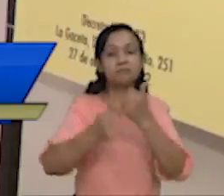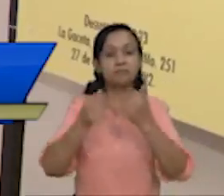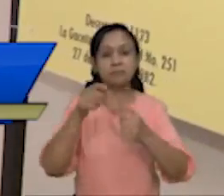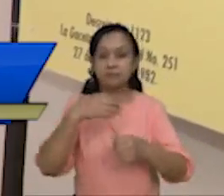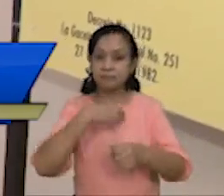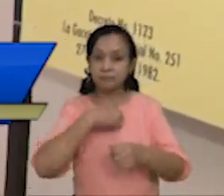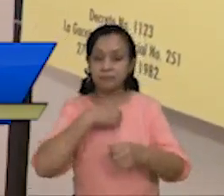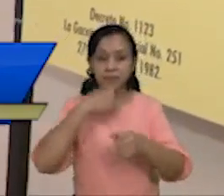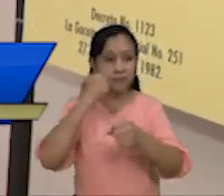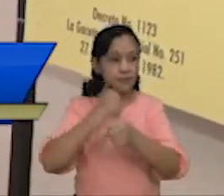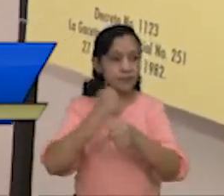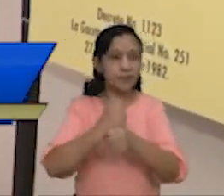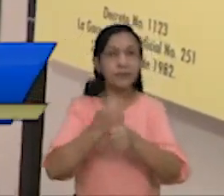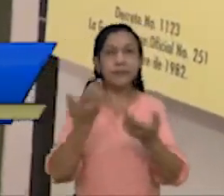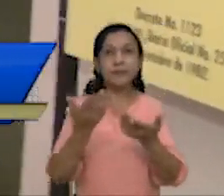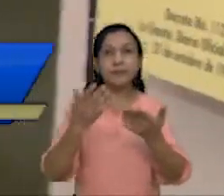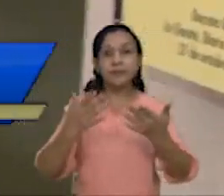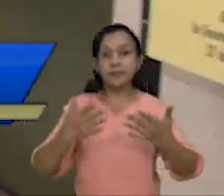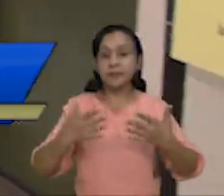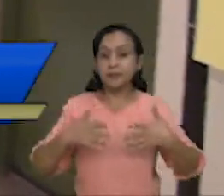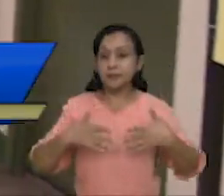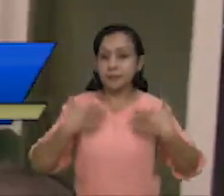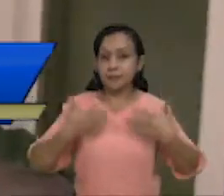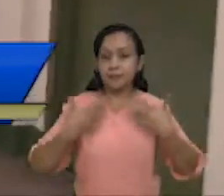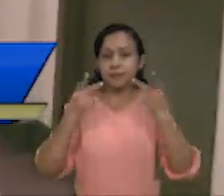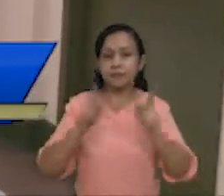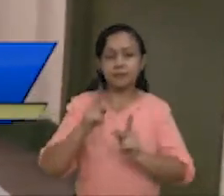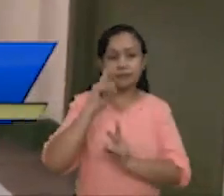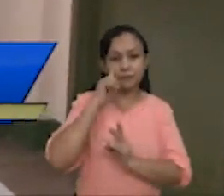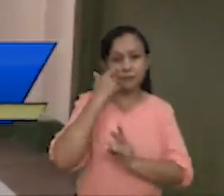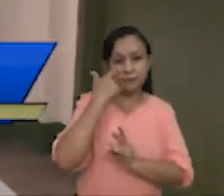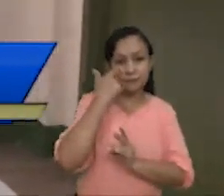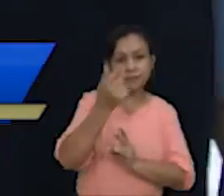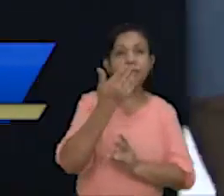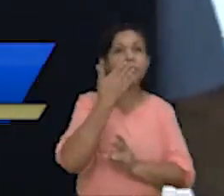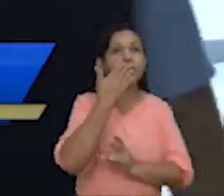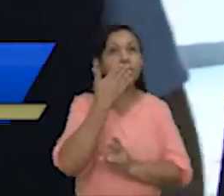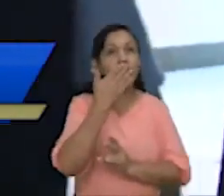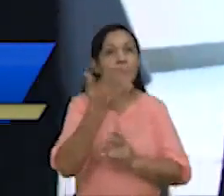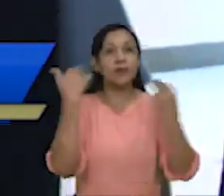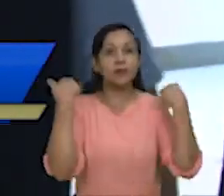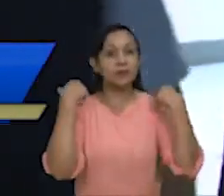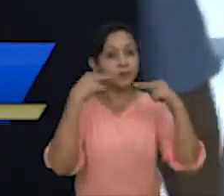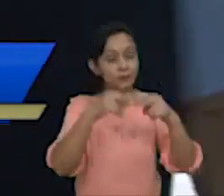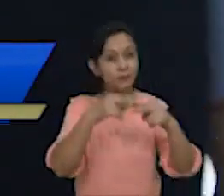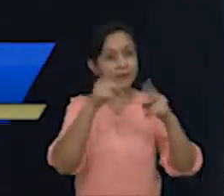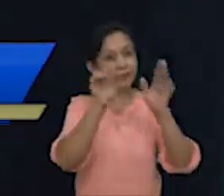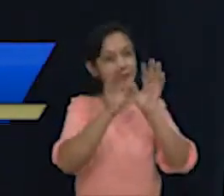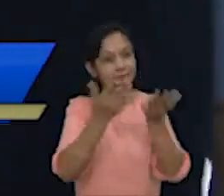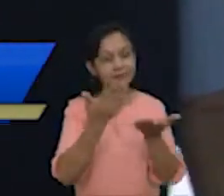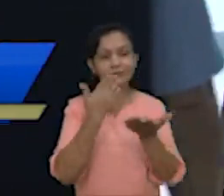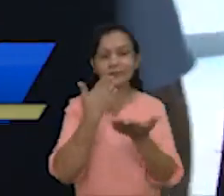parte. Me satisface que hay gente que todavía me reconoce que fui buena profesora, ¿verdad? No es algo que